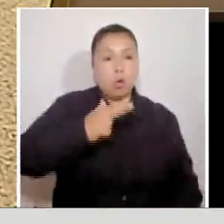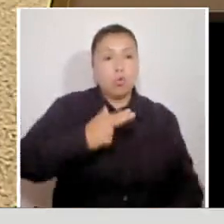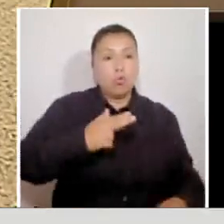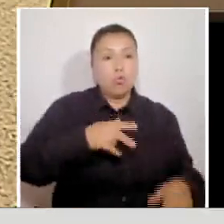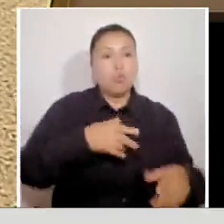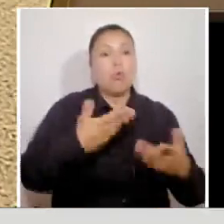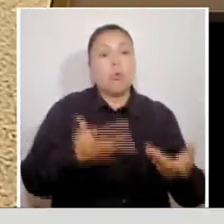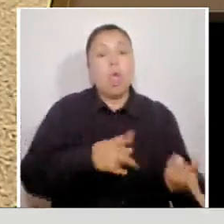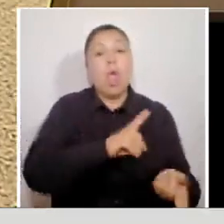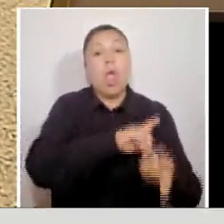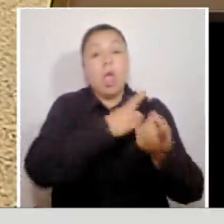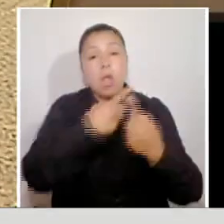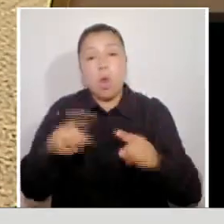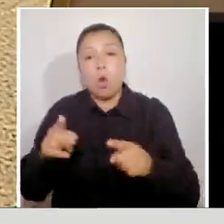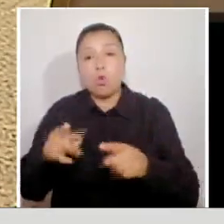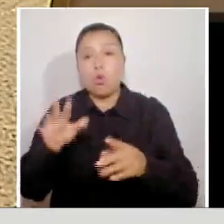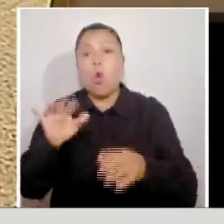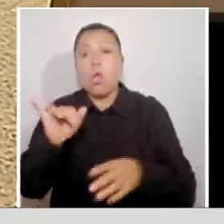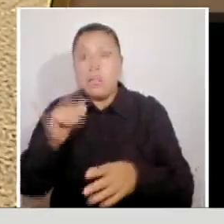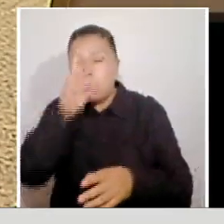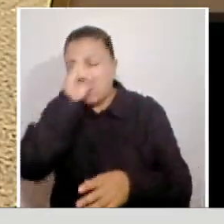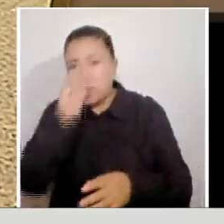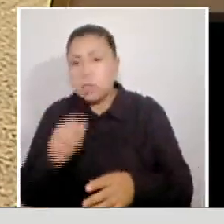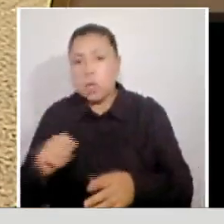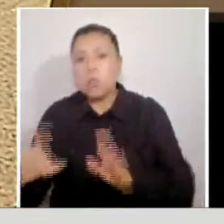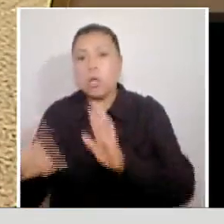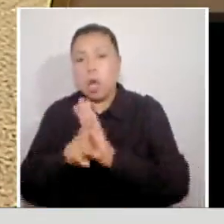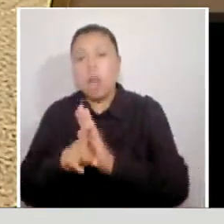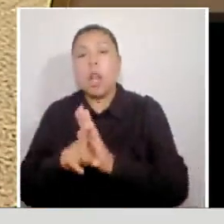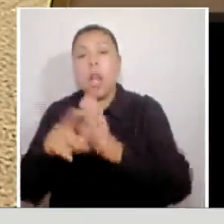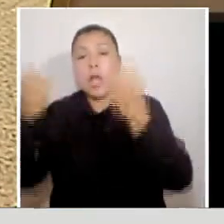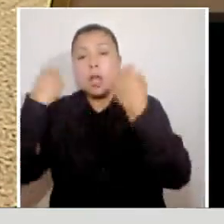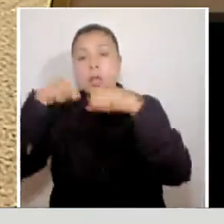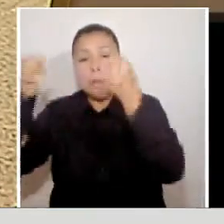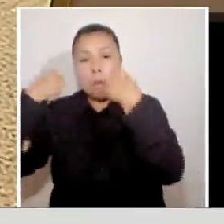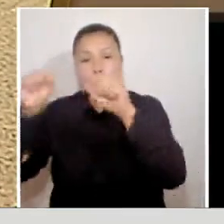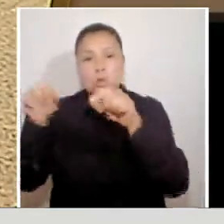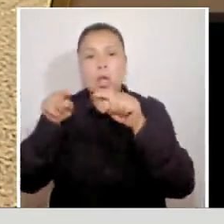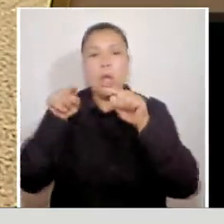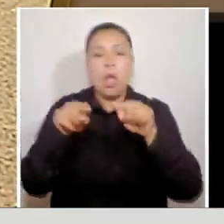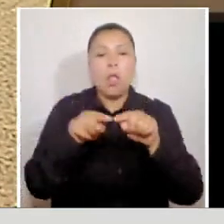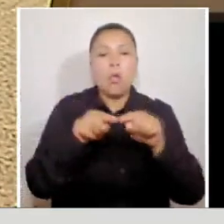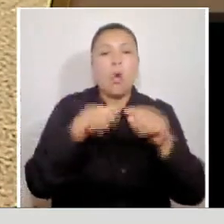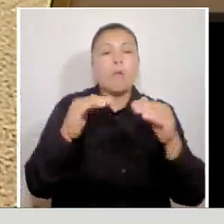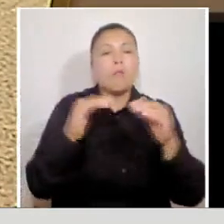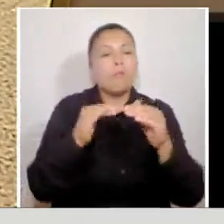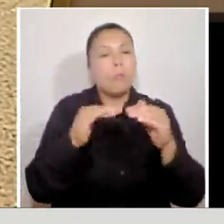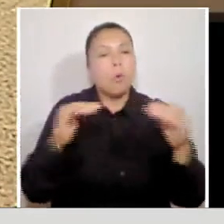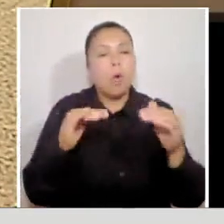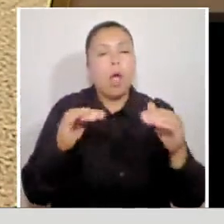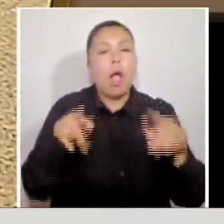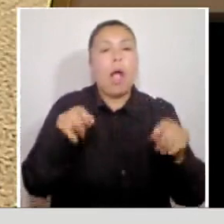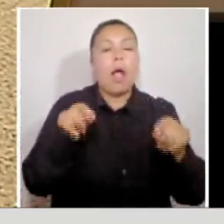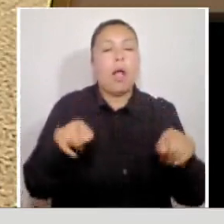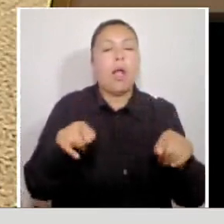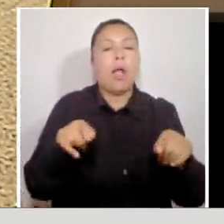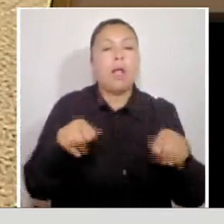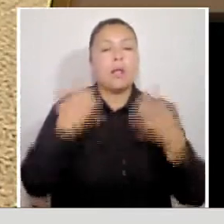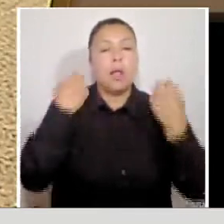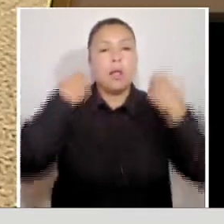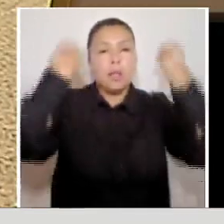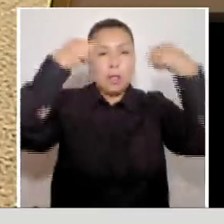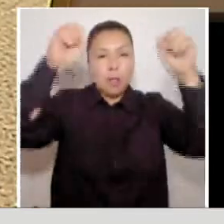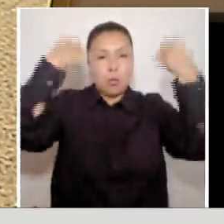bajo la ley del deporte por lo tanto esto solamente trae una igualdad en base a este deporte dejar de llamar los artes